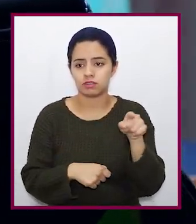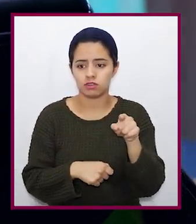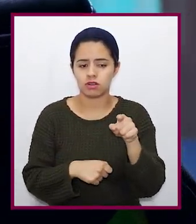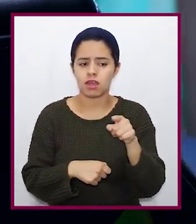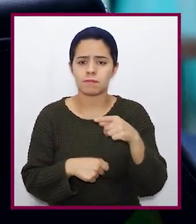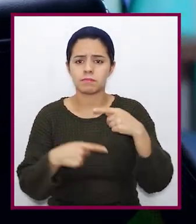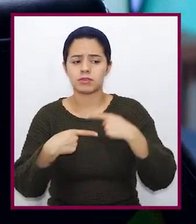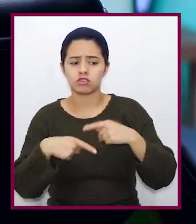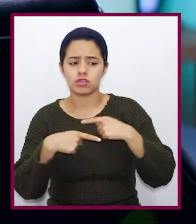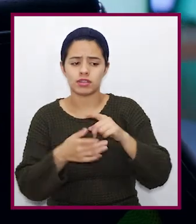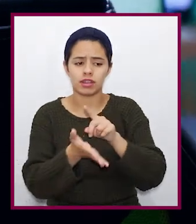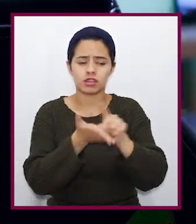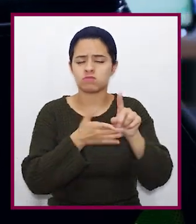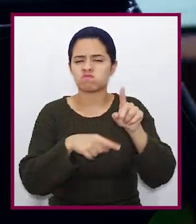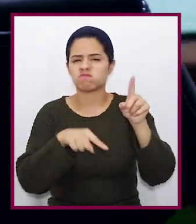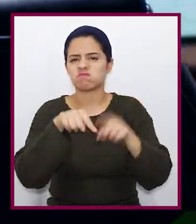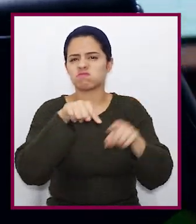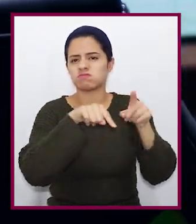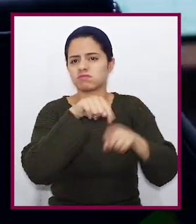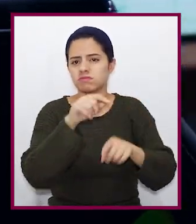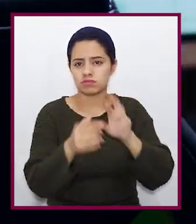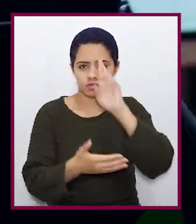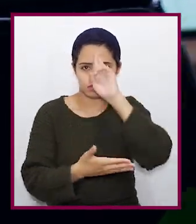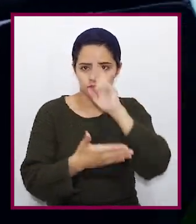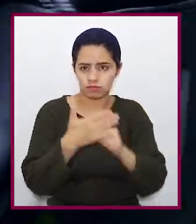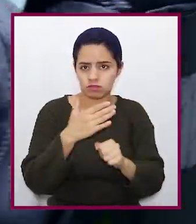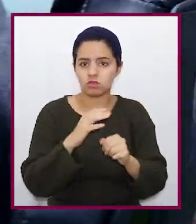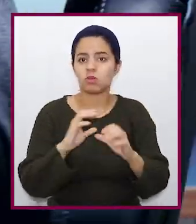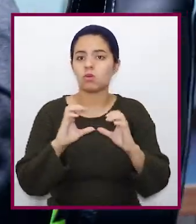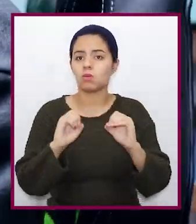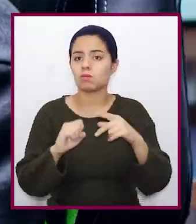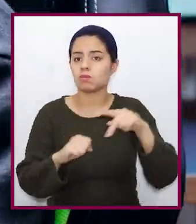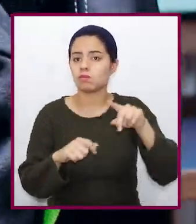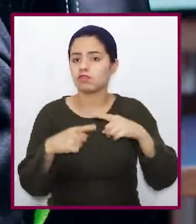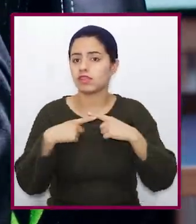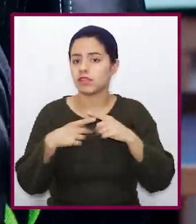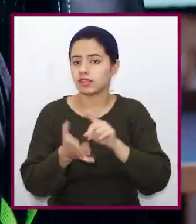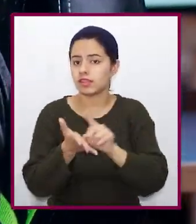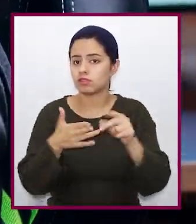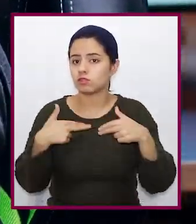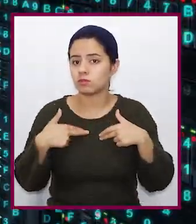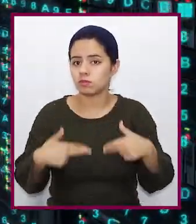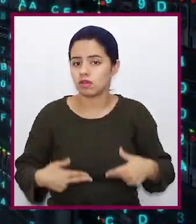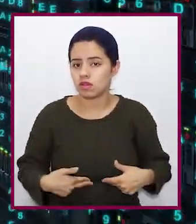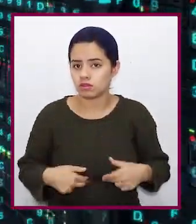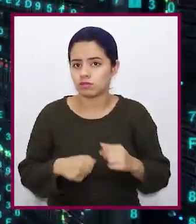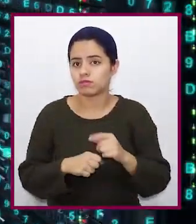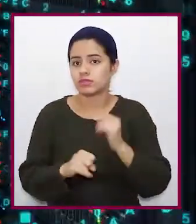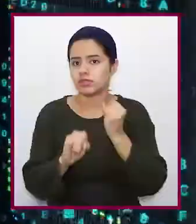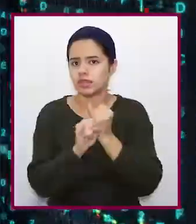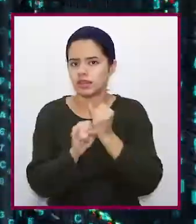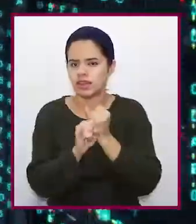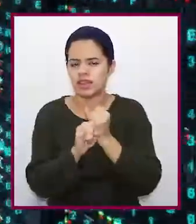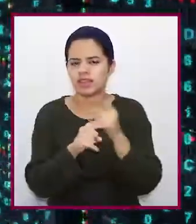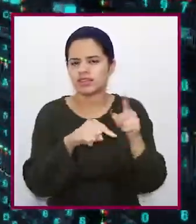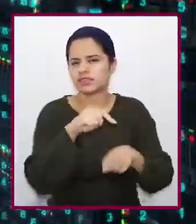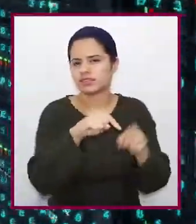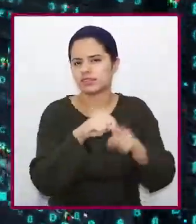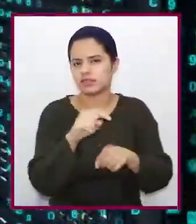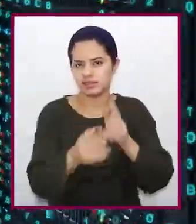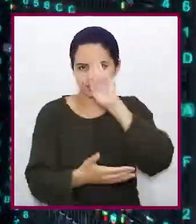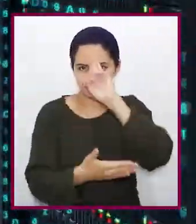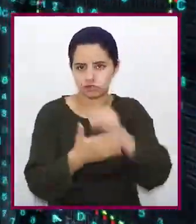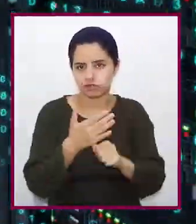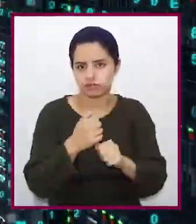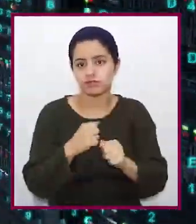personas o bloquear el ejercicio de los derechos humanos de muchas personas, concretamente en los entornos digitales. Entonces, pues digamos